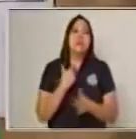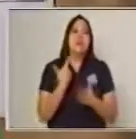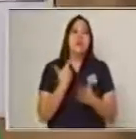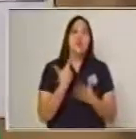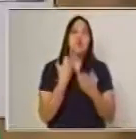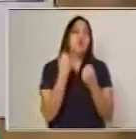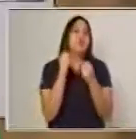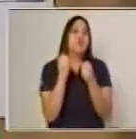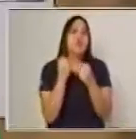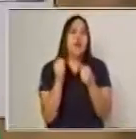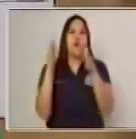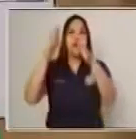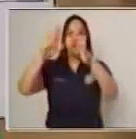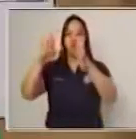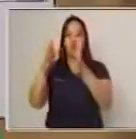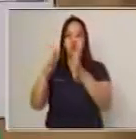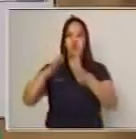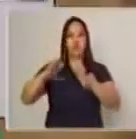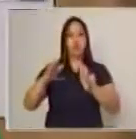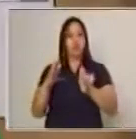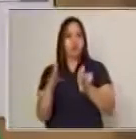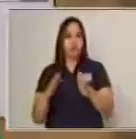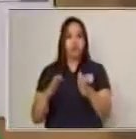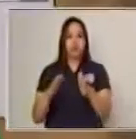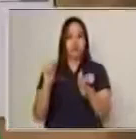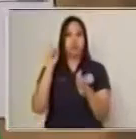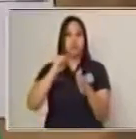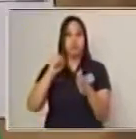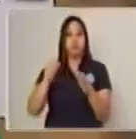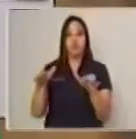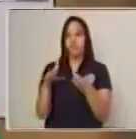escultura de barro o de arcilla,